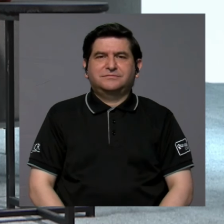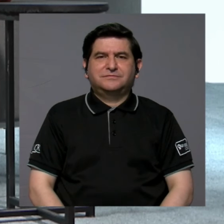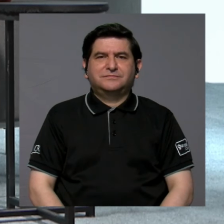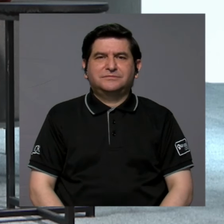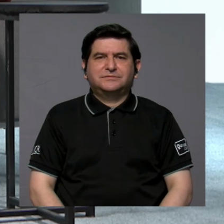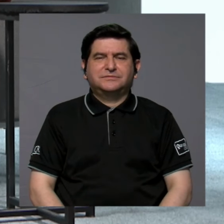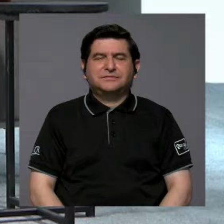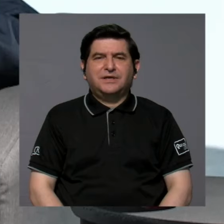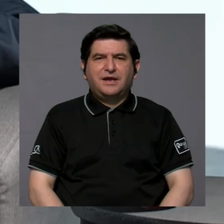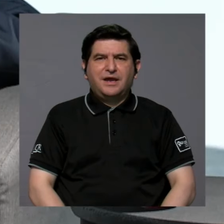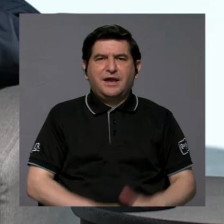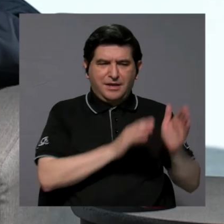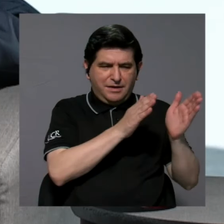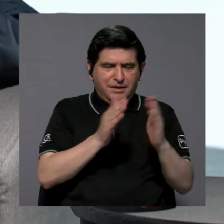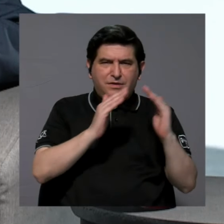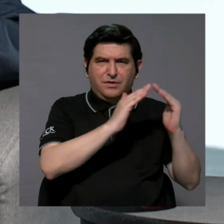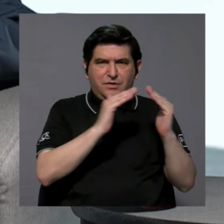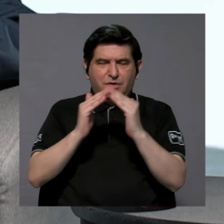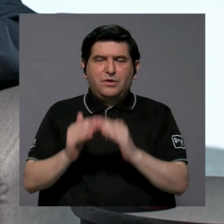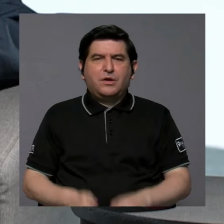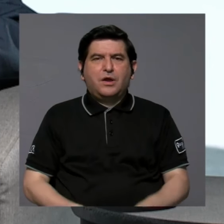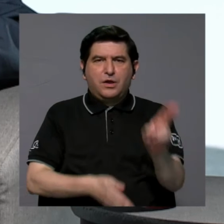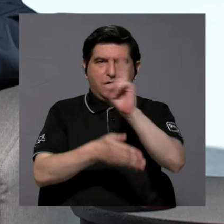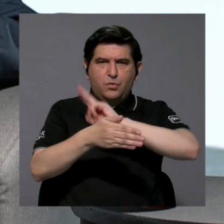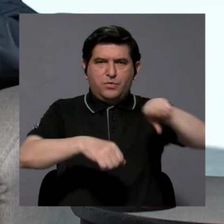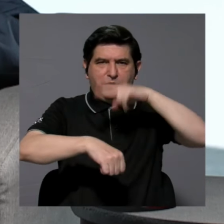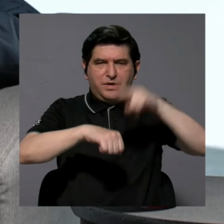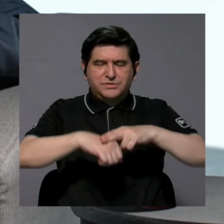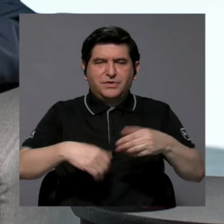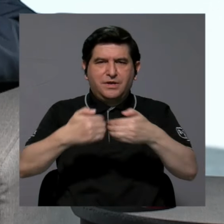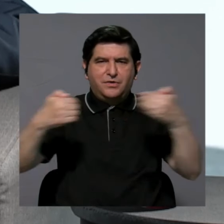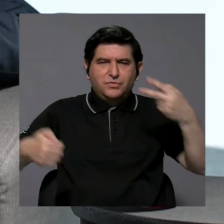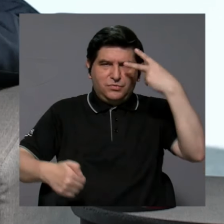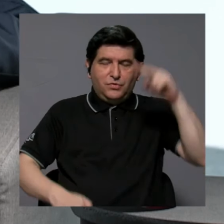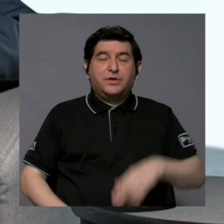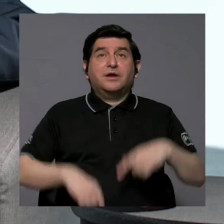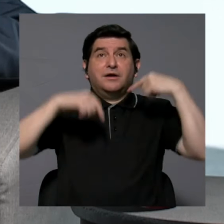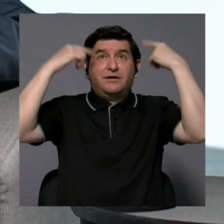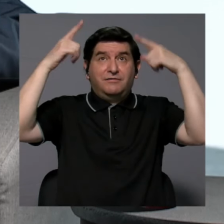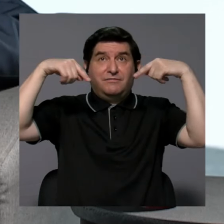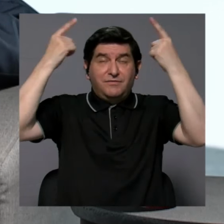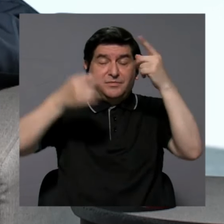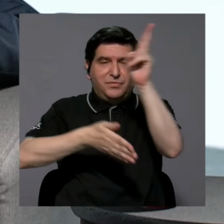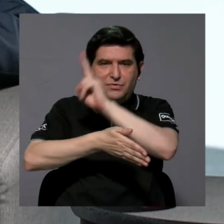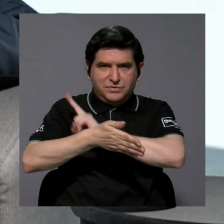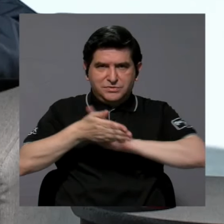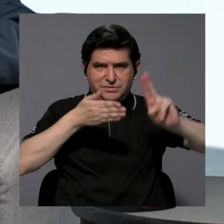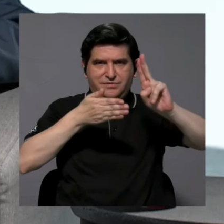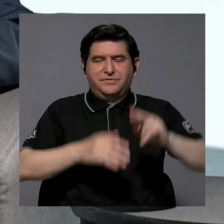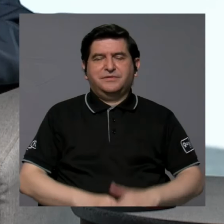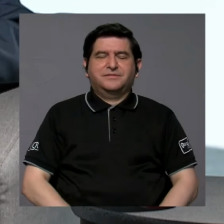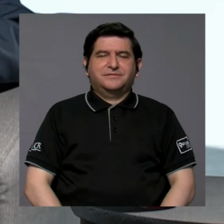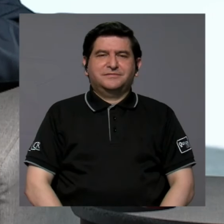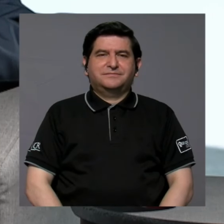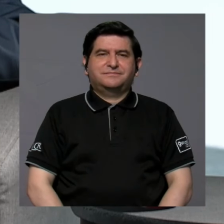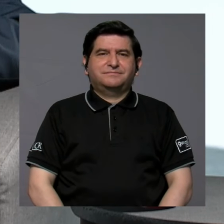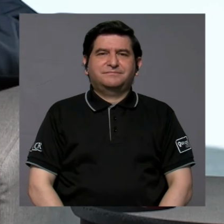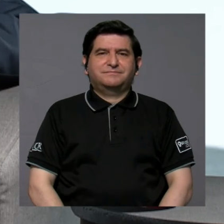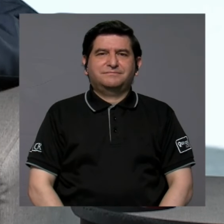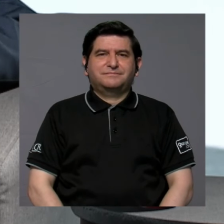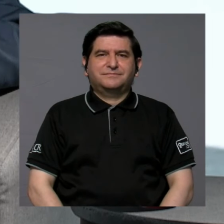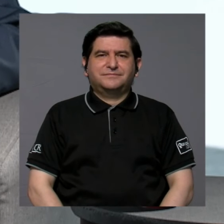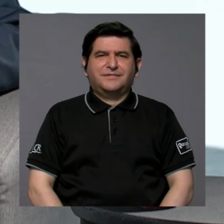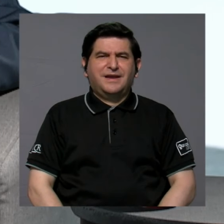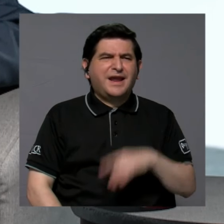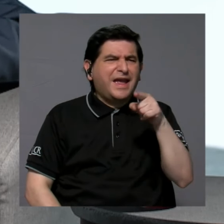en urbanismo en la UNAM, esa famosa Universidad de México.